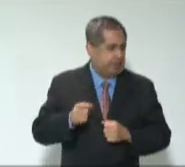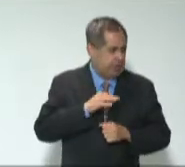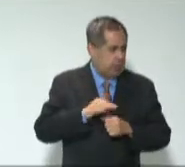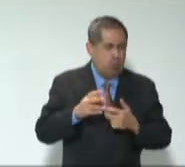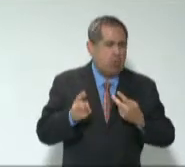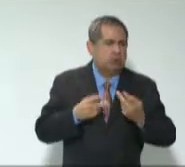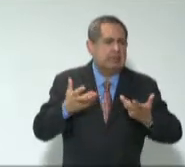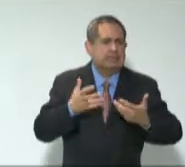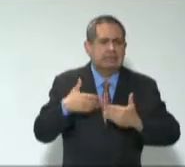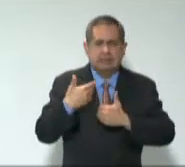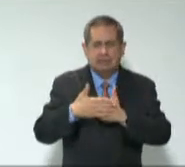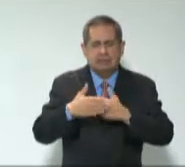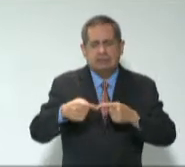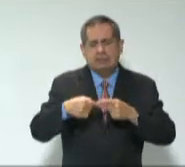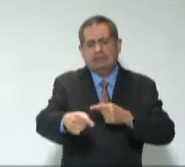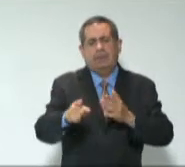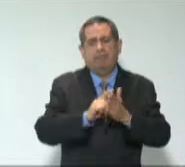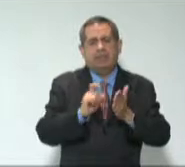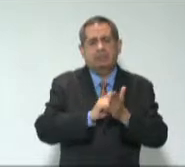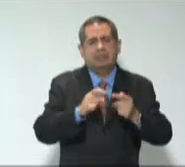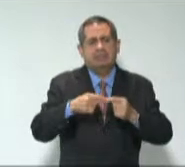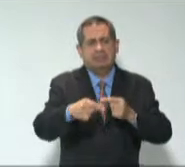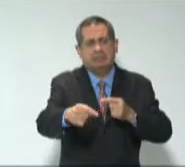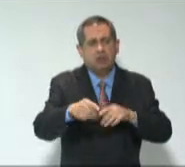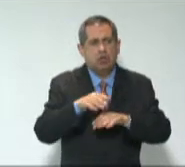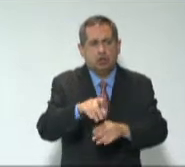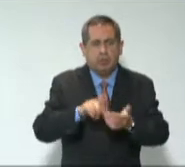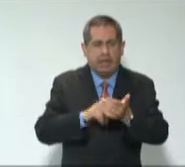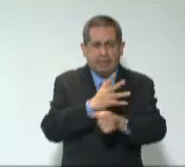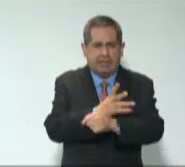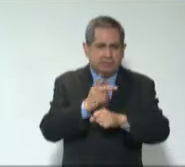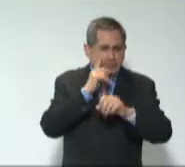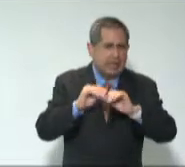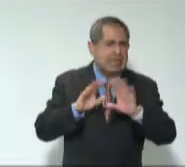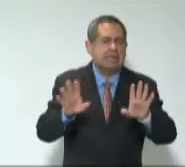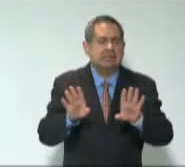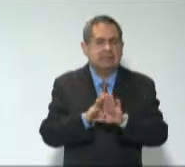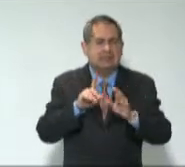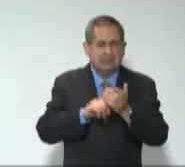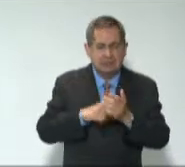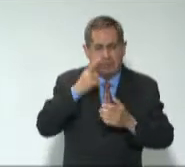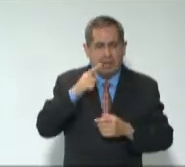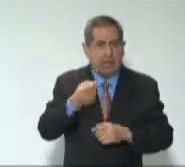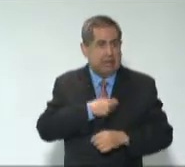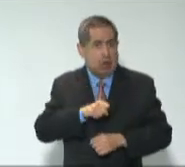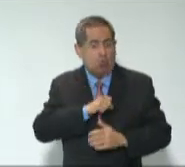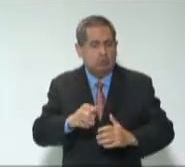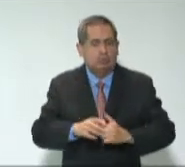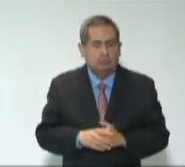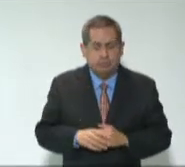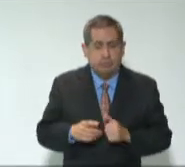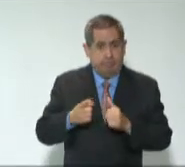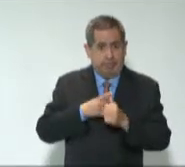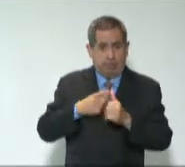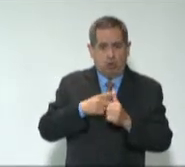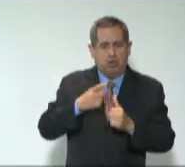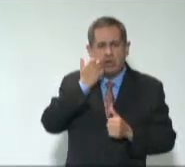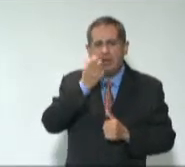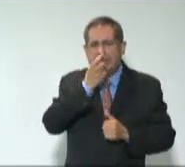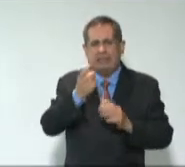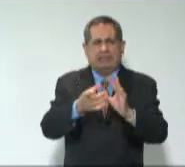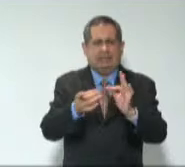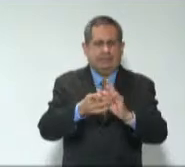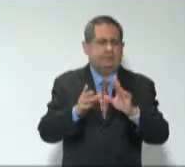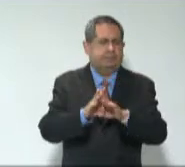podríamos hacer en los meses por venir en materia de transparencia para la salud pública lo primero que yo Quisiera decir es que